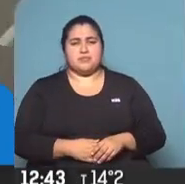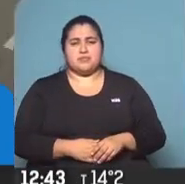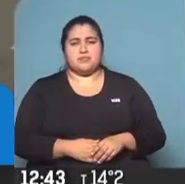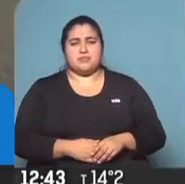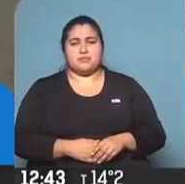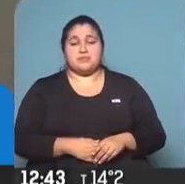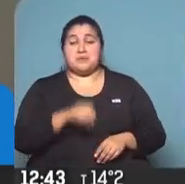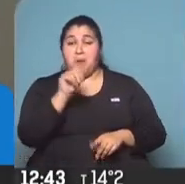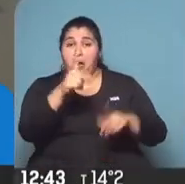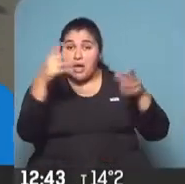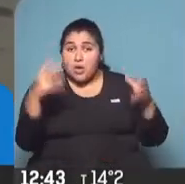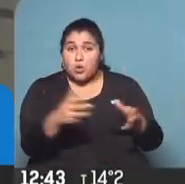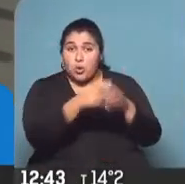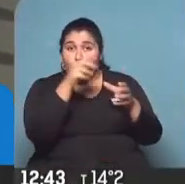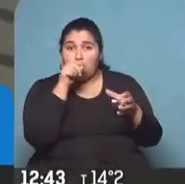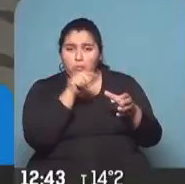es la compañía